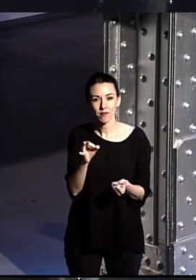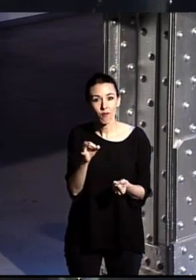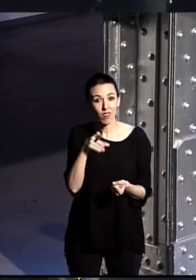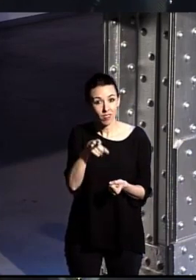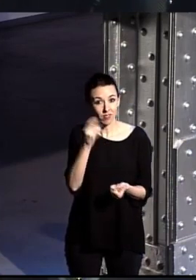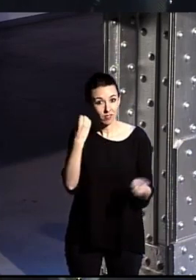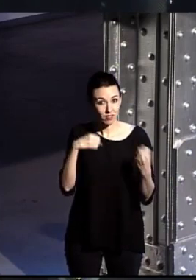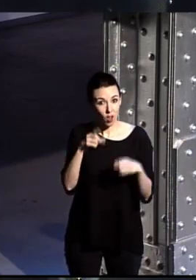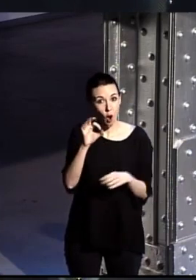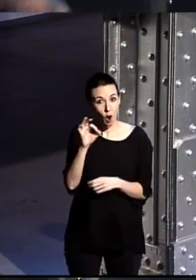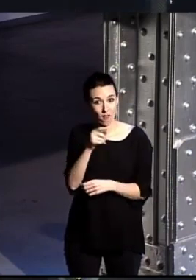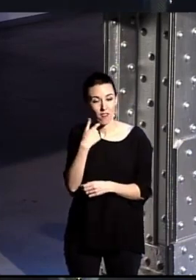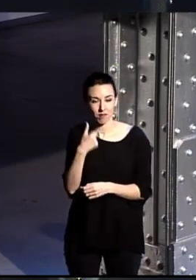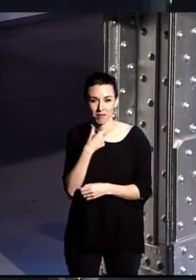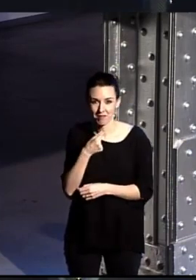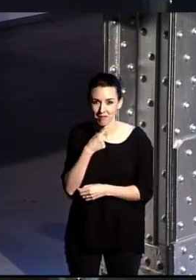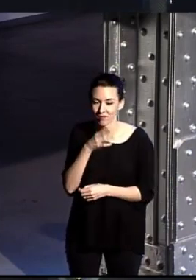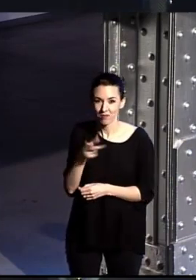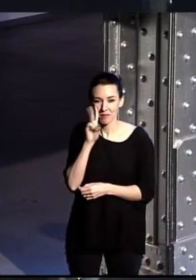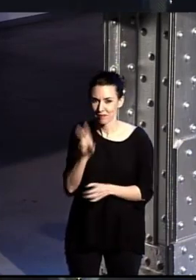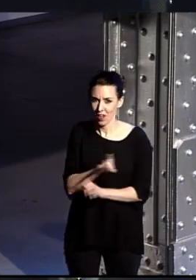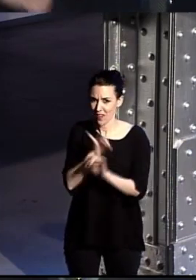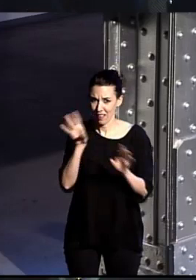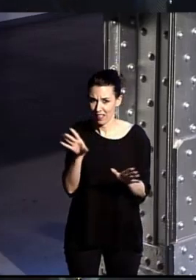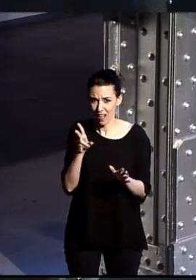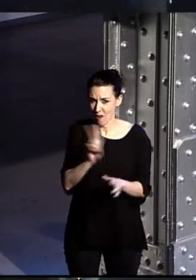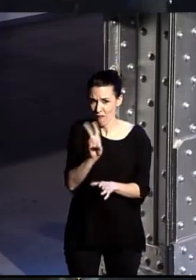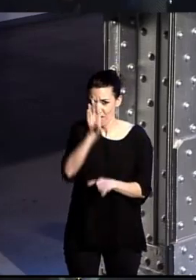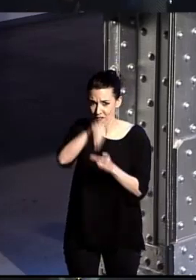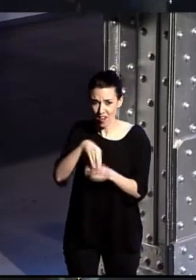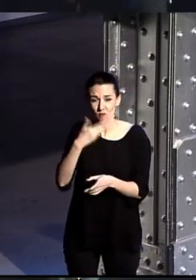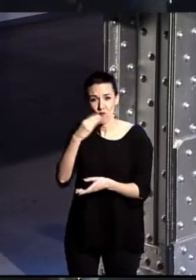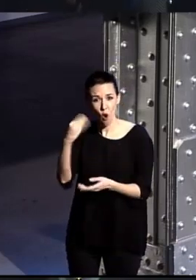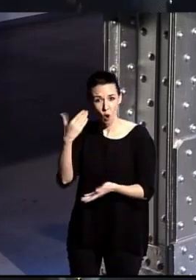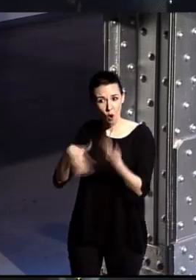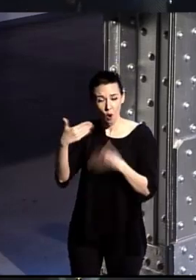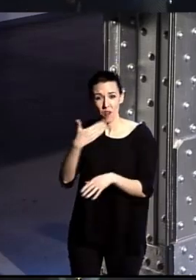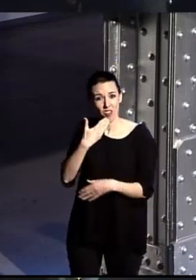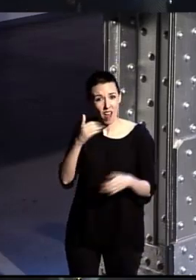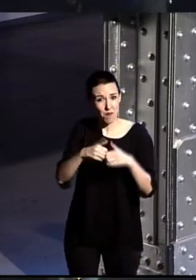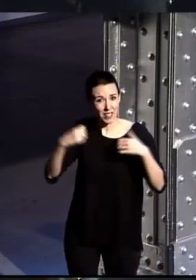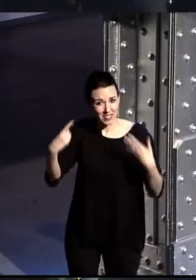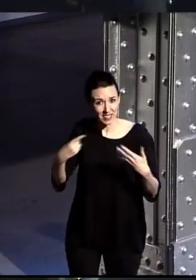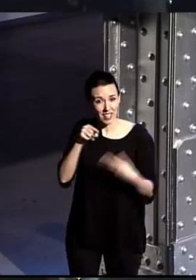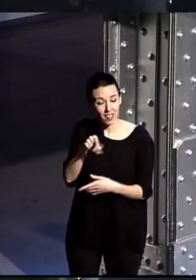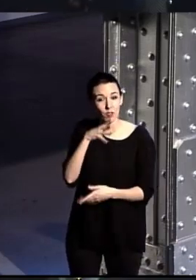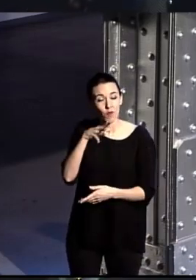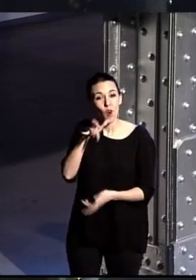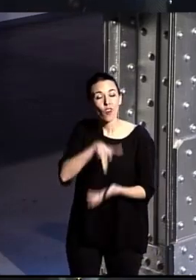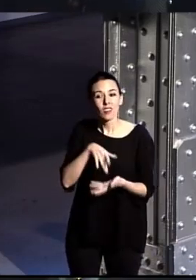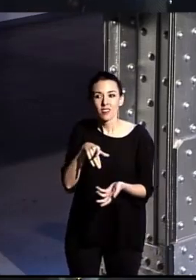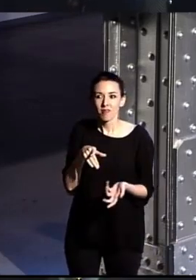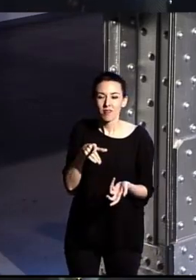este personaje a mí me hace mucha gracia porque yo veo claramente en él a Verne, al joven que fue a los 26 años,